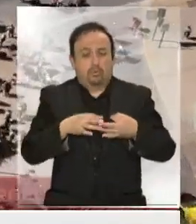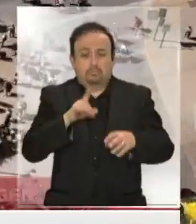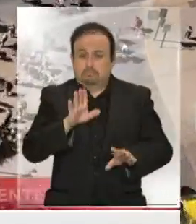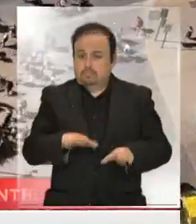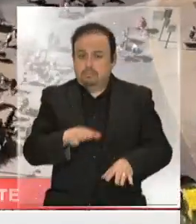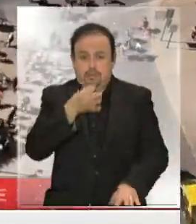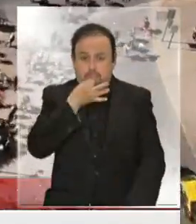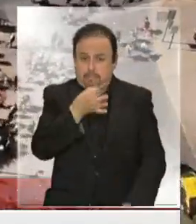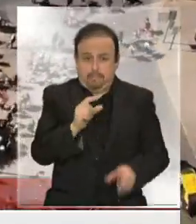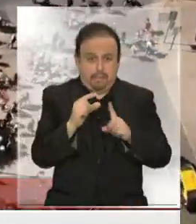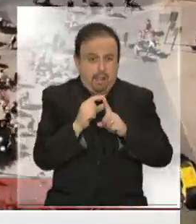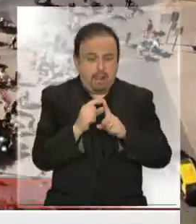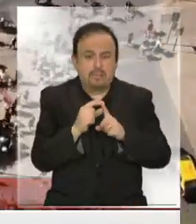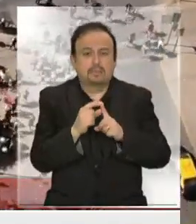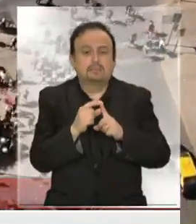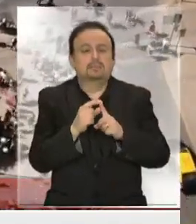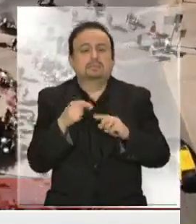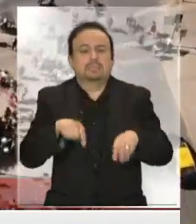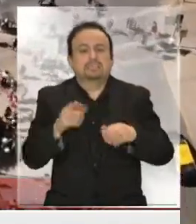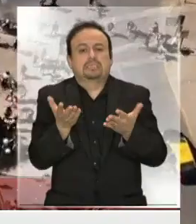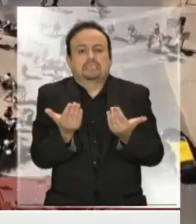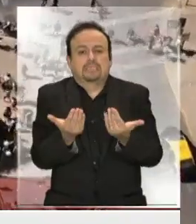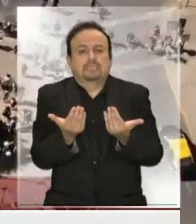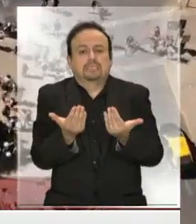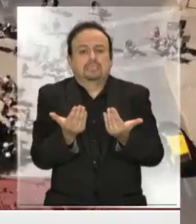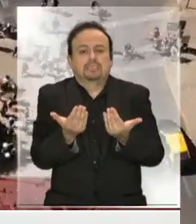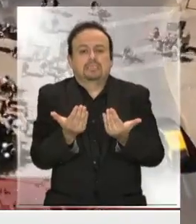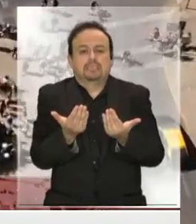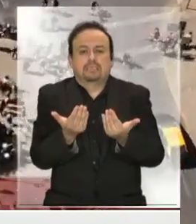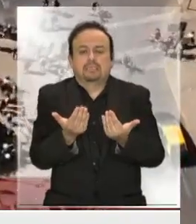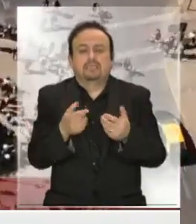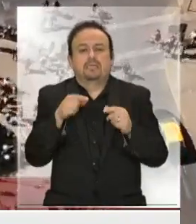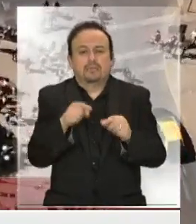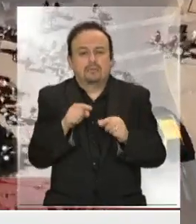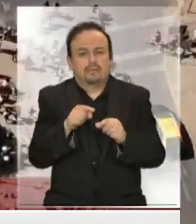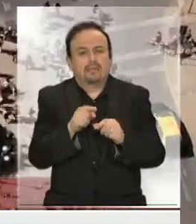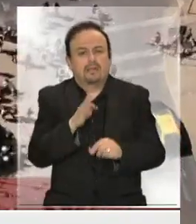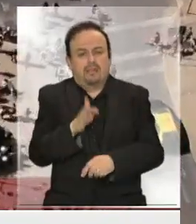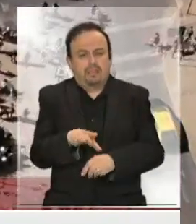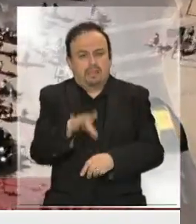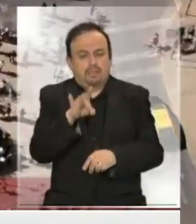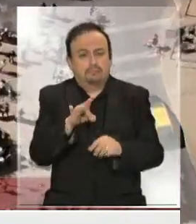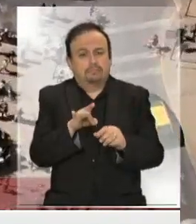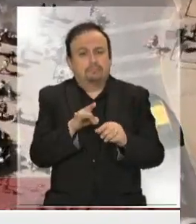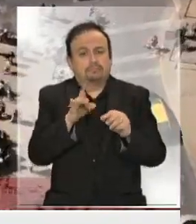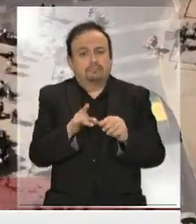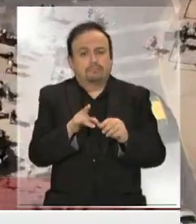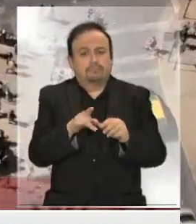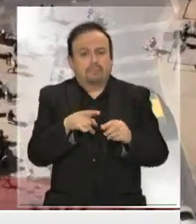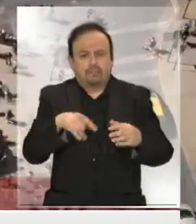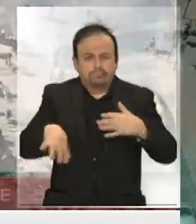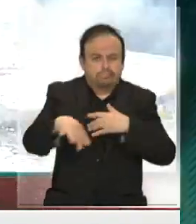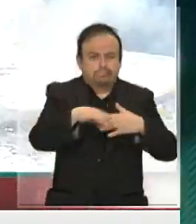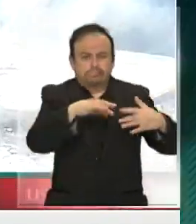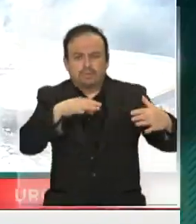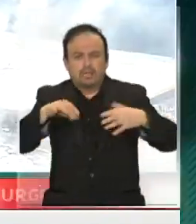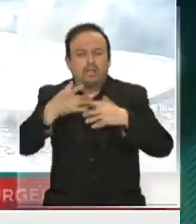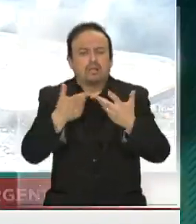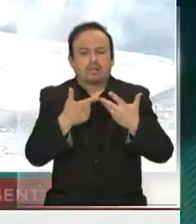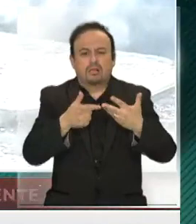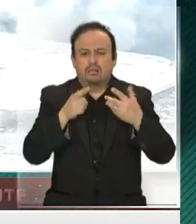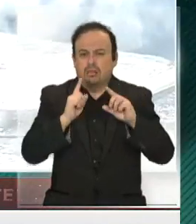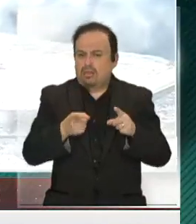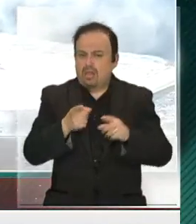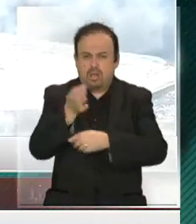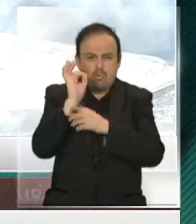propias palabras de que es necesario continuar con esta medida de restricción de movimiento desplazamiento y